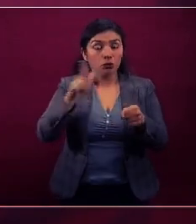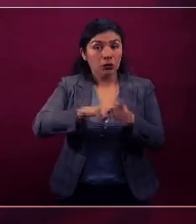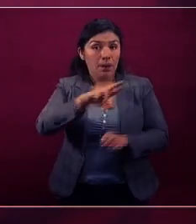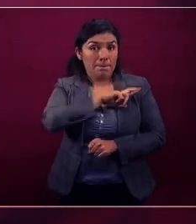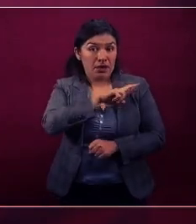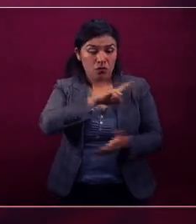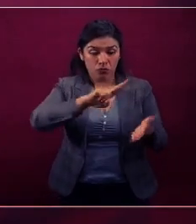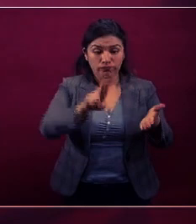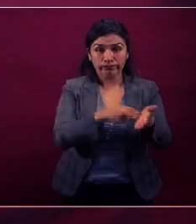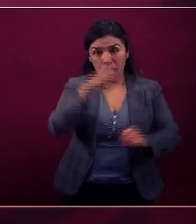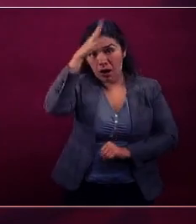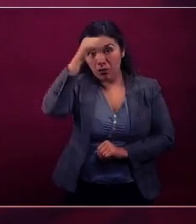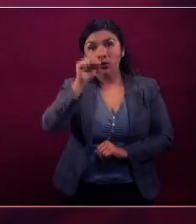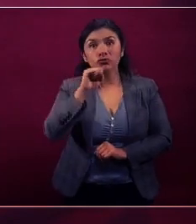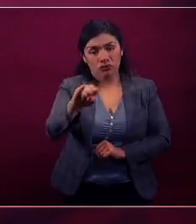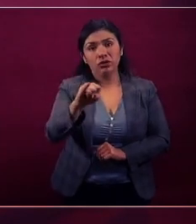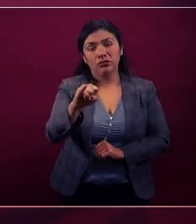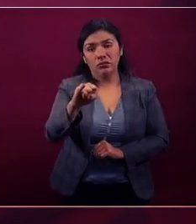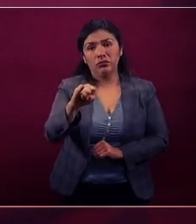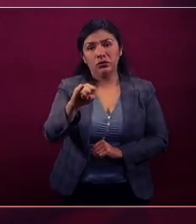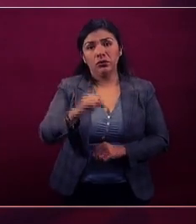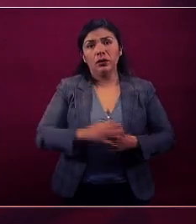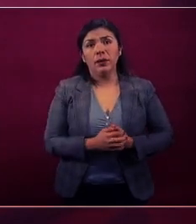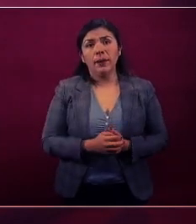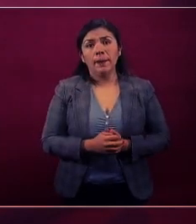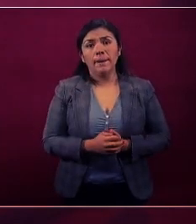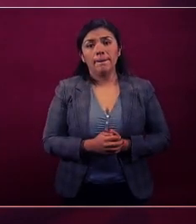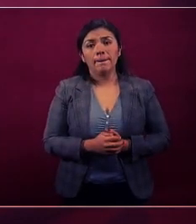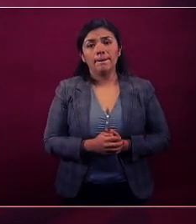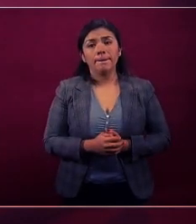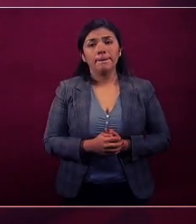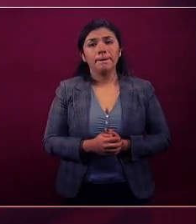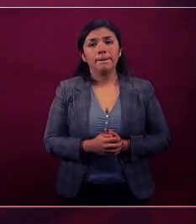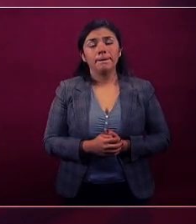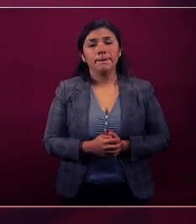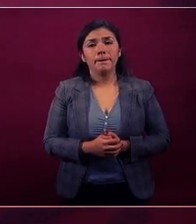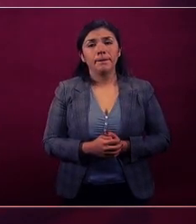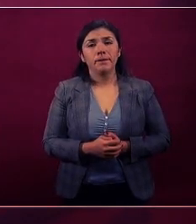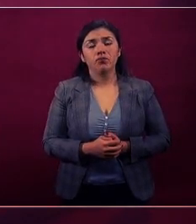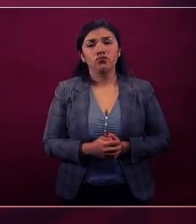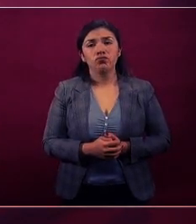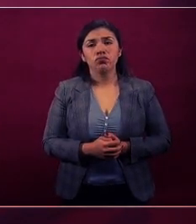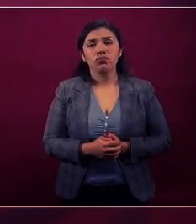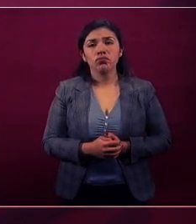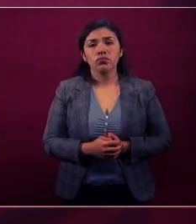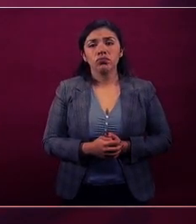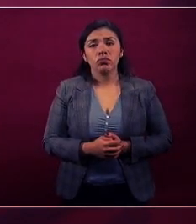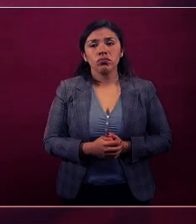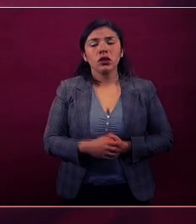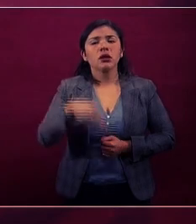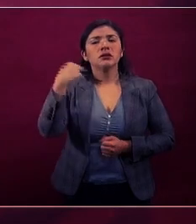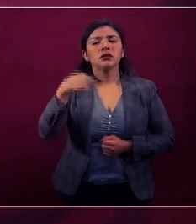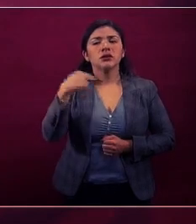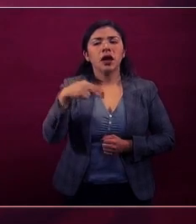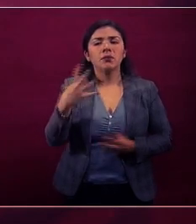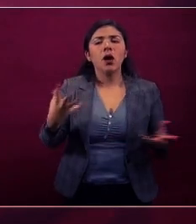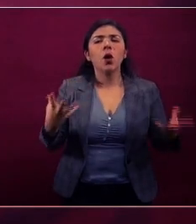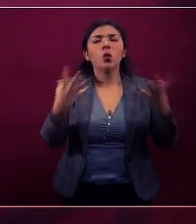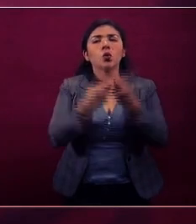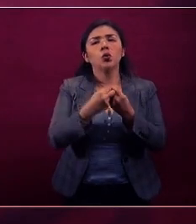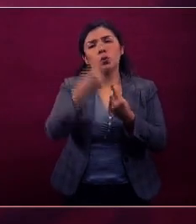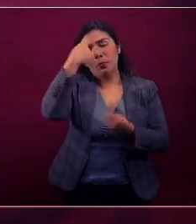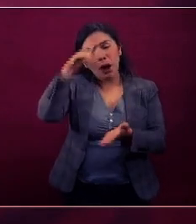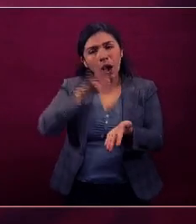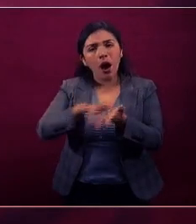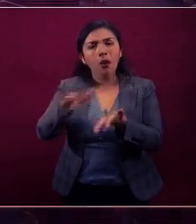privados. Es parte de una iniciativa. ¿Al día de hoy está vigente? Sí, es el que se denominó o se denomina Juntos por la